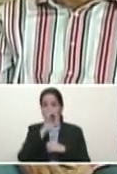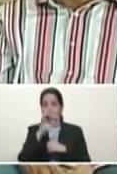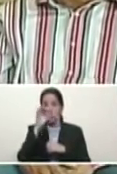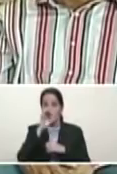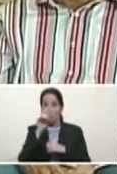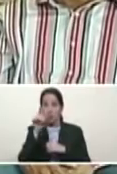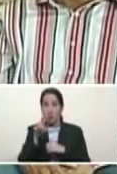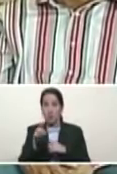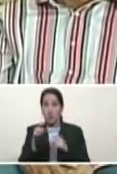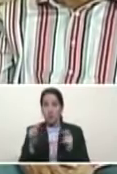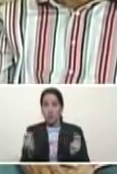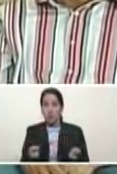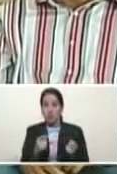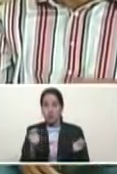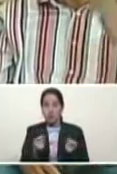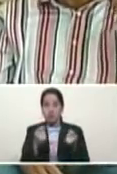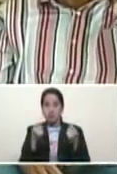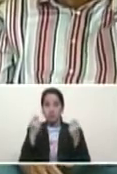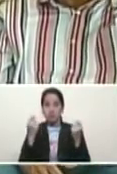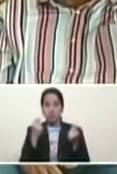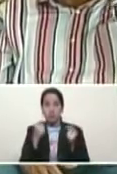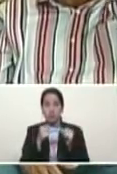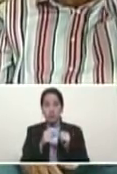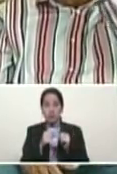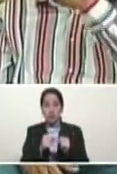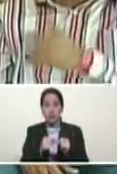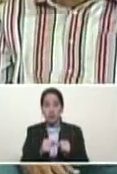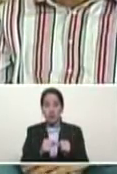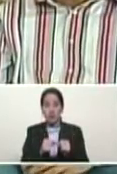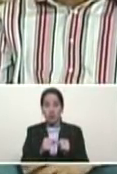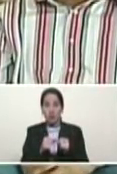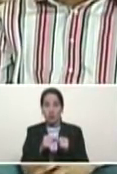Correcto. Bueno, hay que seguir produciendo. En Venezuela se está